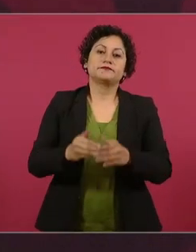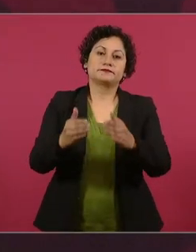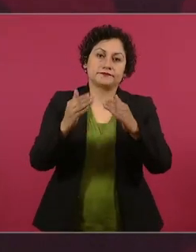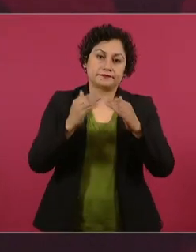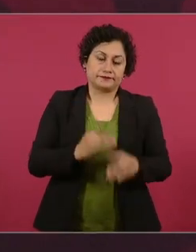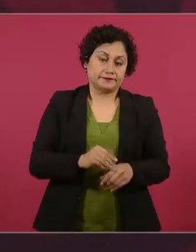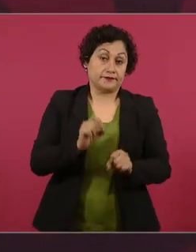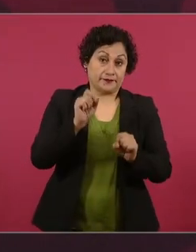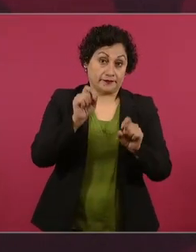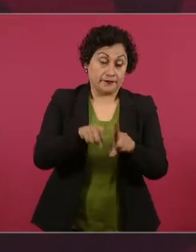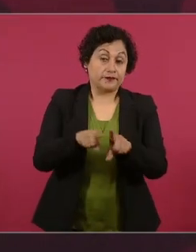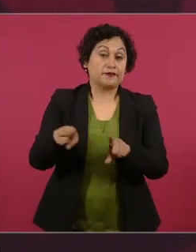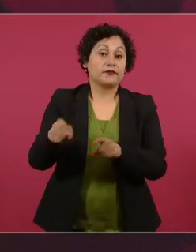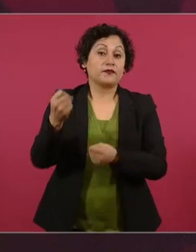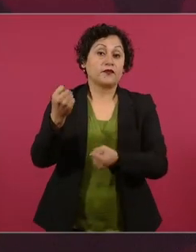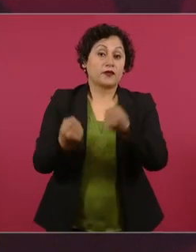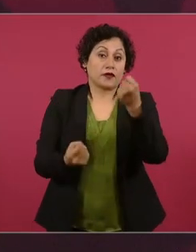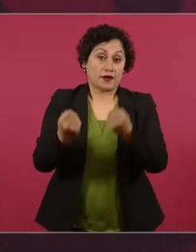carro